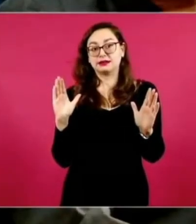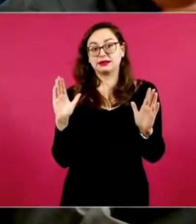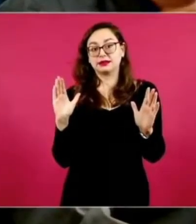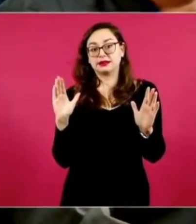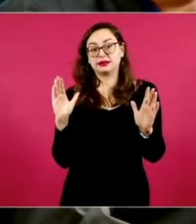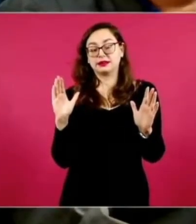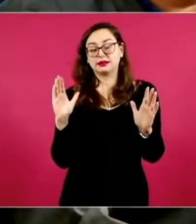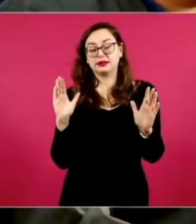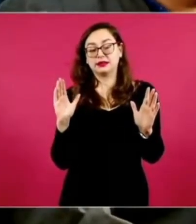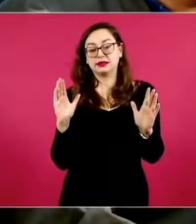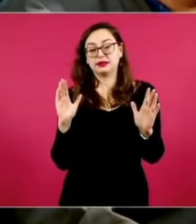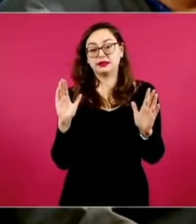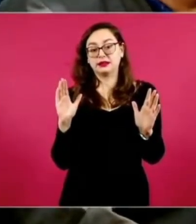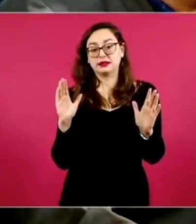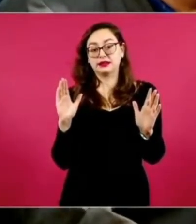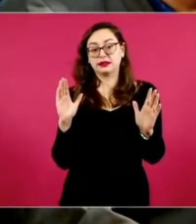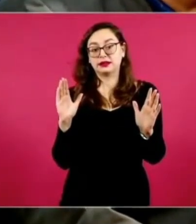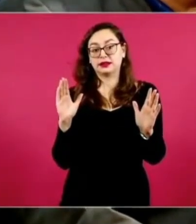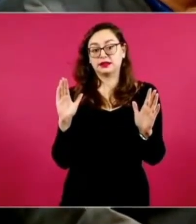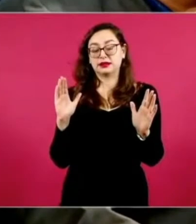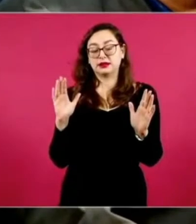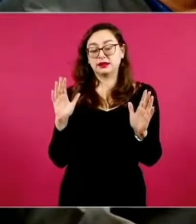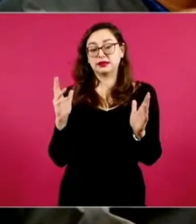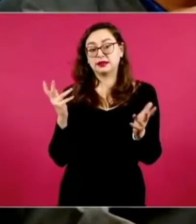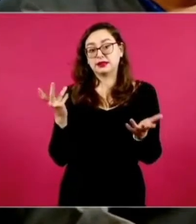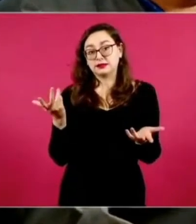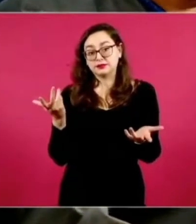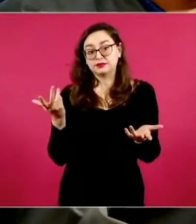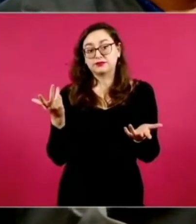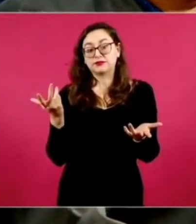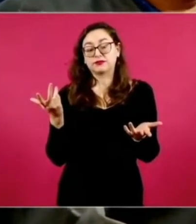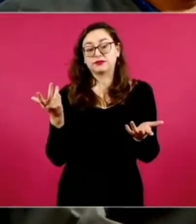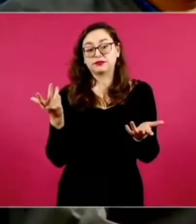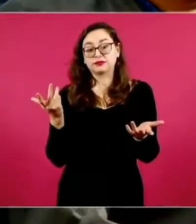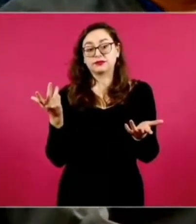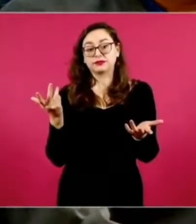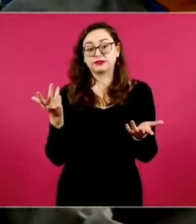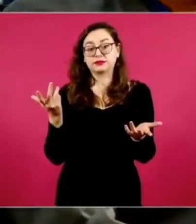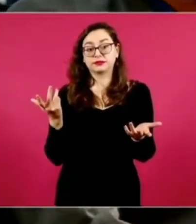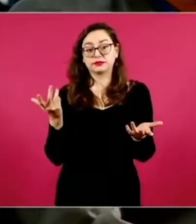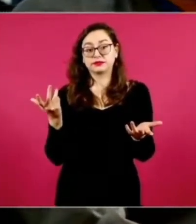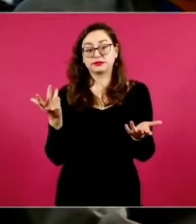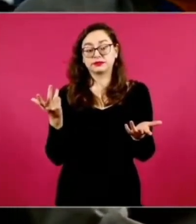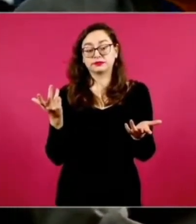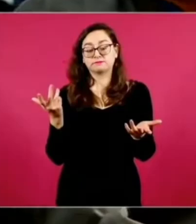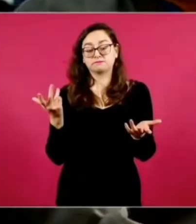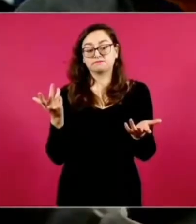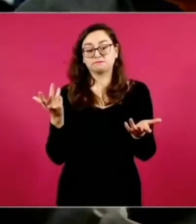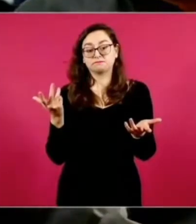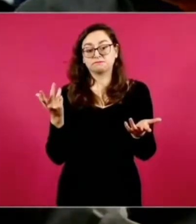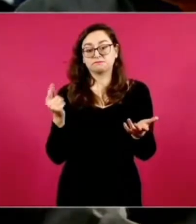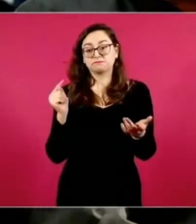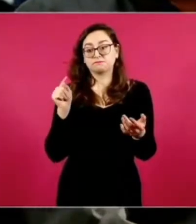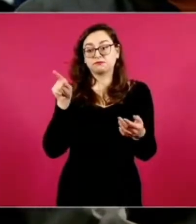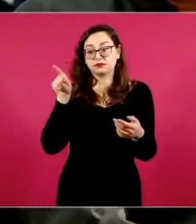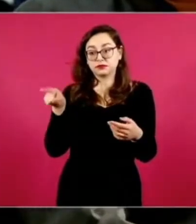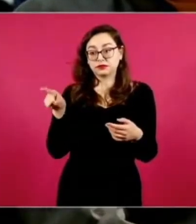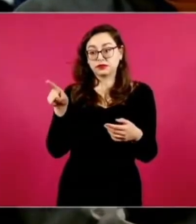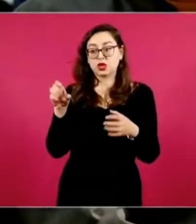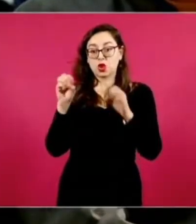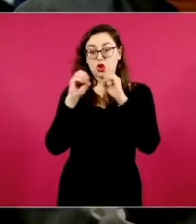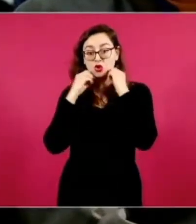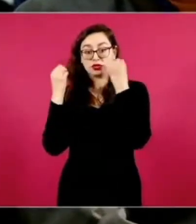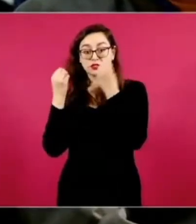también la forma en que no se están relacionando con estas organizaciones de